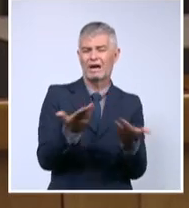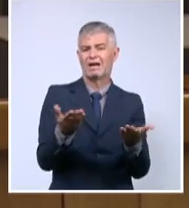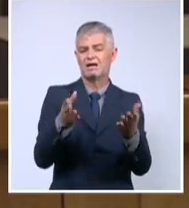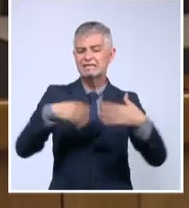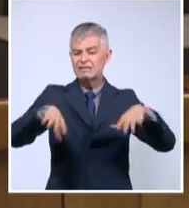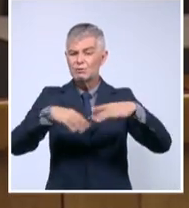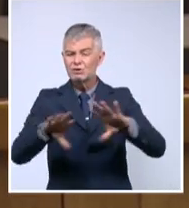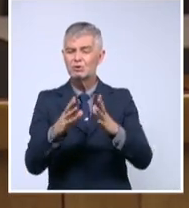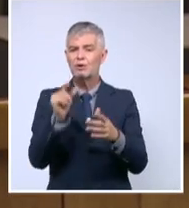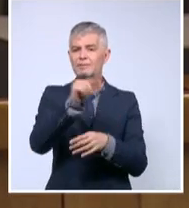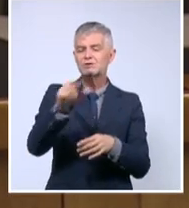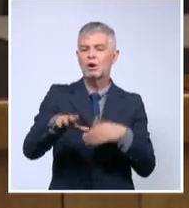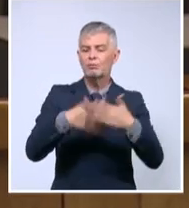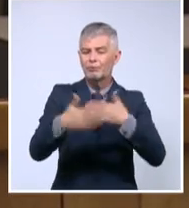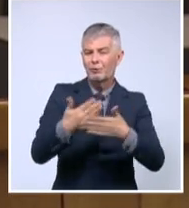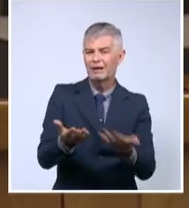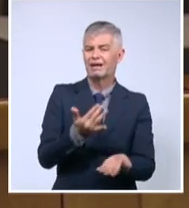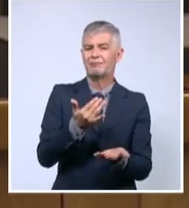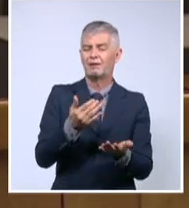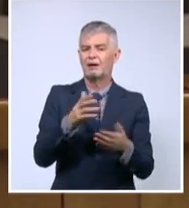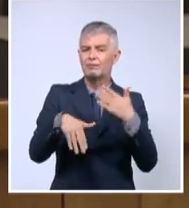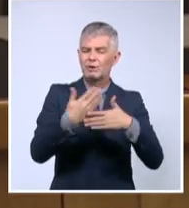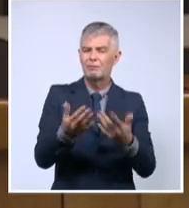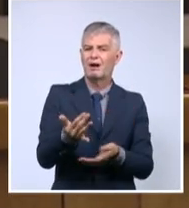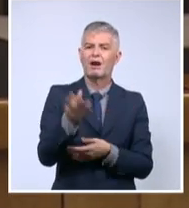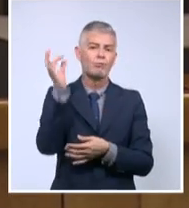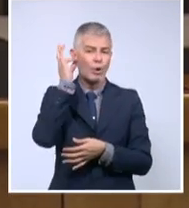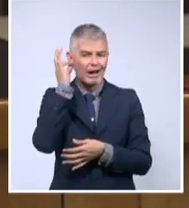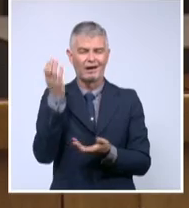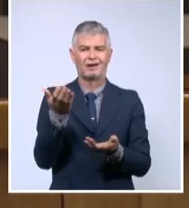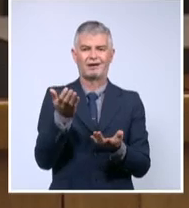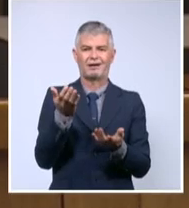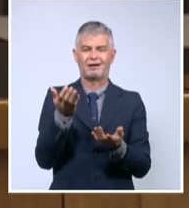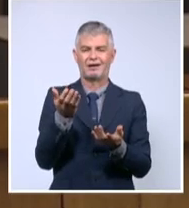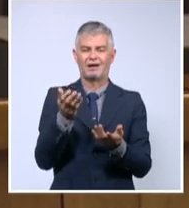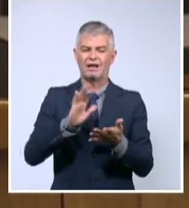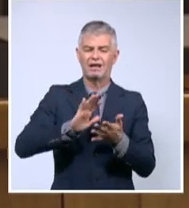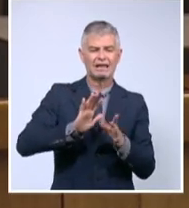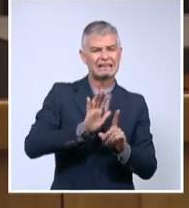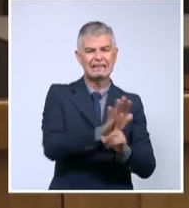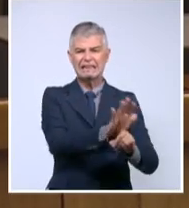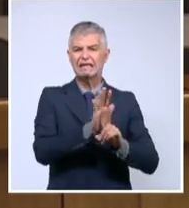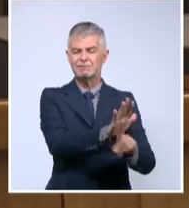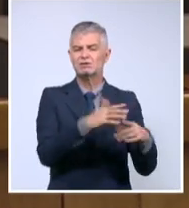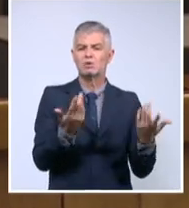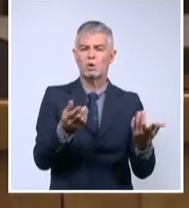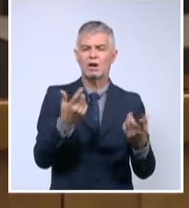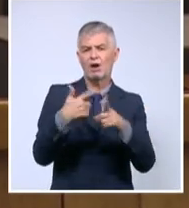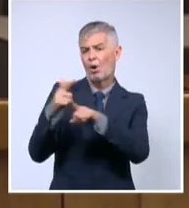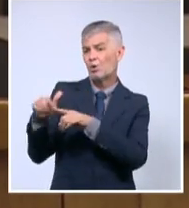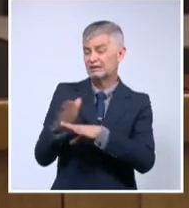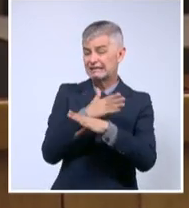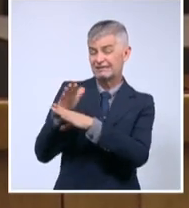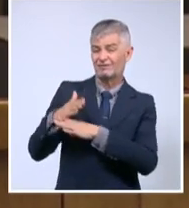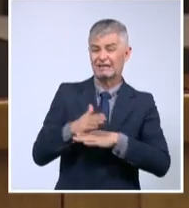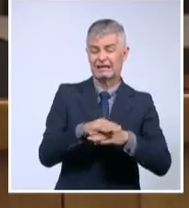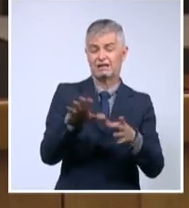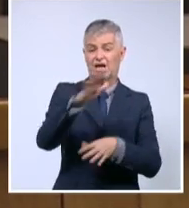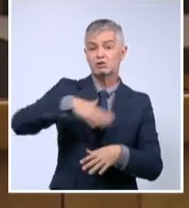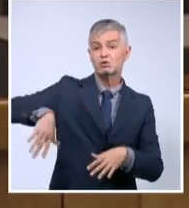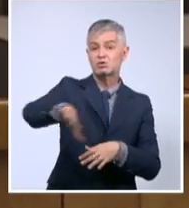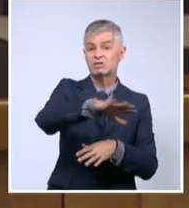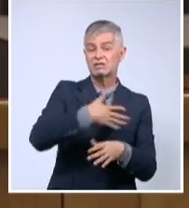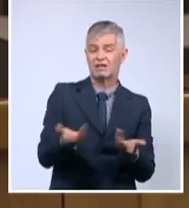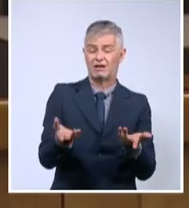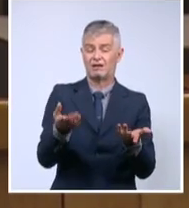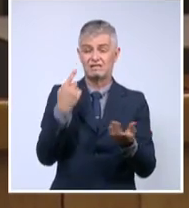más vulnerables, el femicidio, las discriminaciones de cualquier índole y otros problemas que un día nos saltan a la cara a través de las